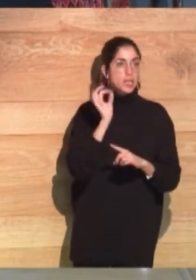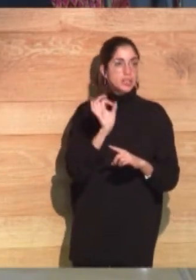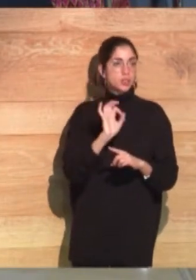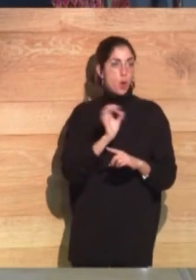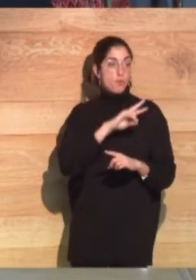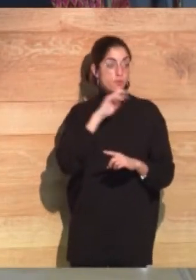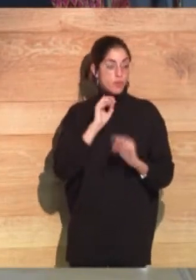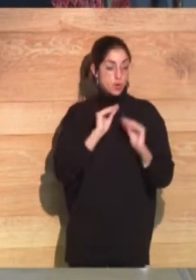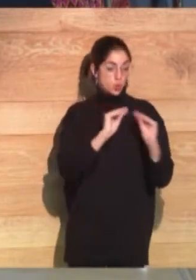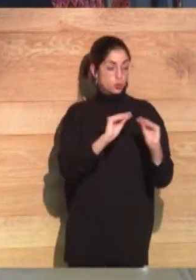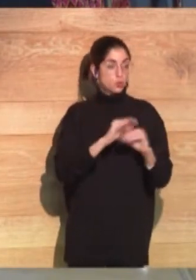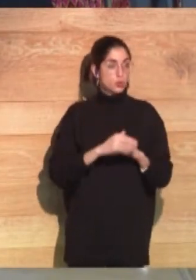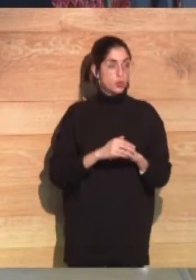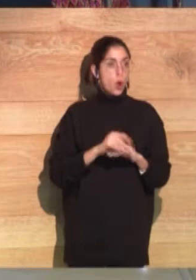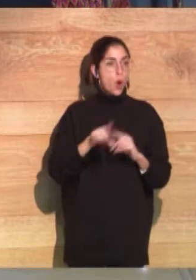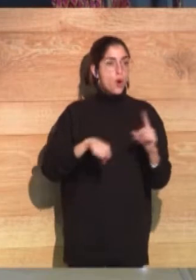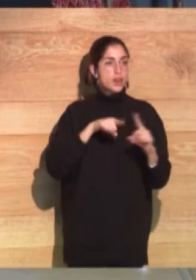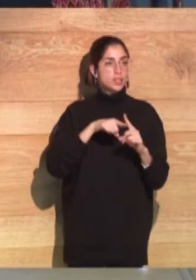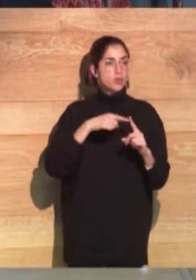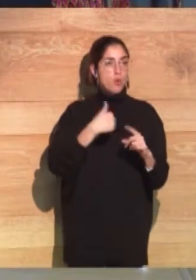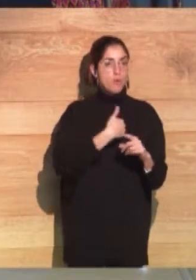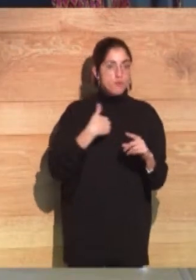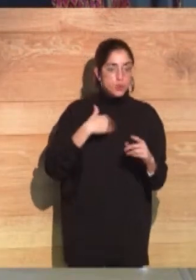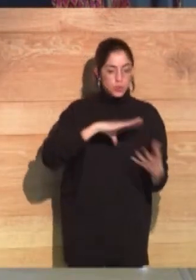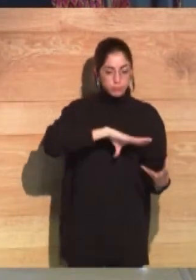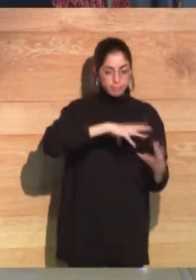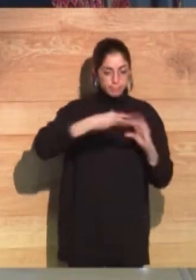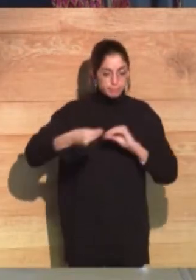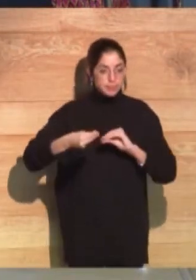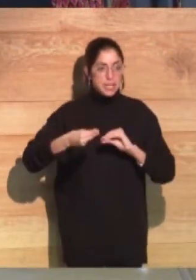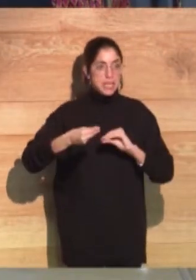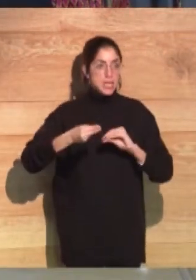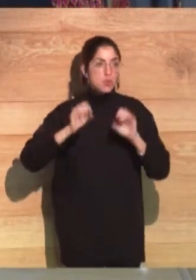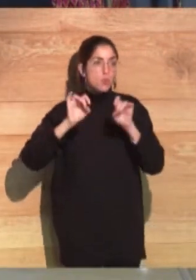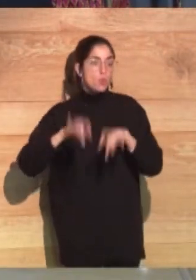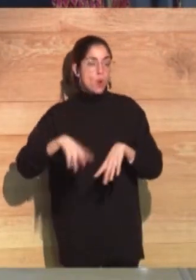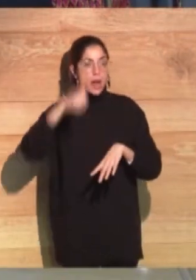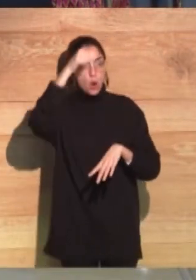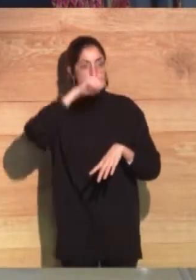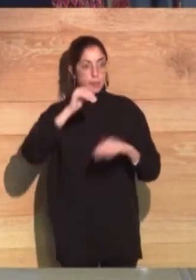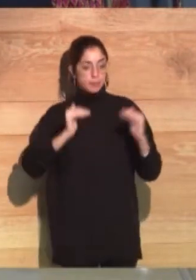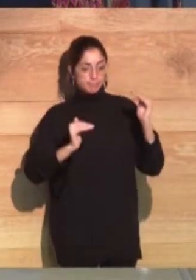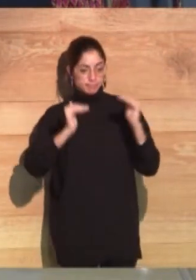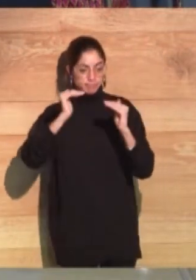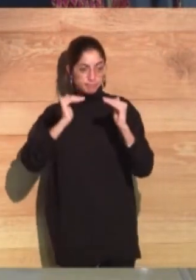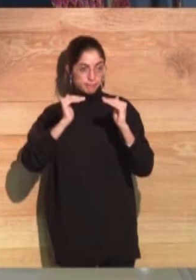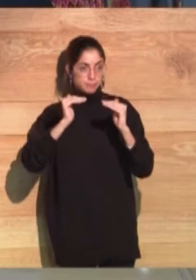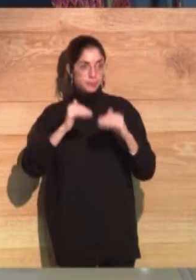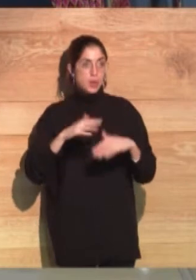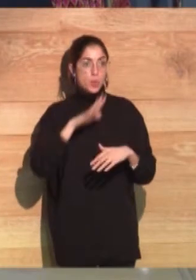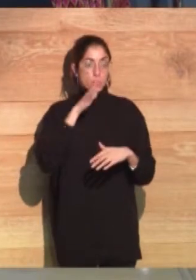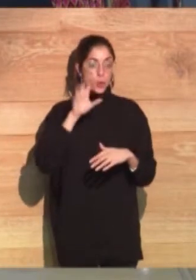para que puedan adoptar funciones equiparables a las de los hombres en la protección de los países. En mi país